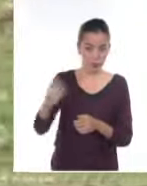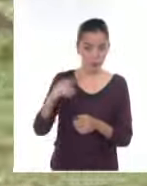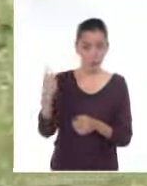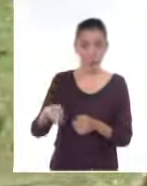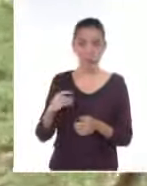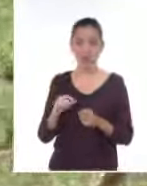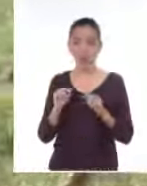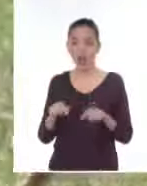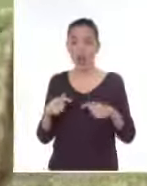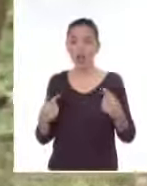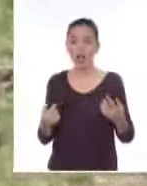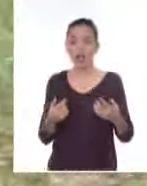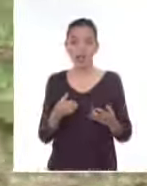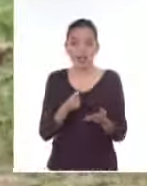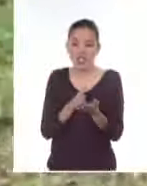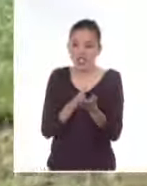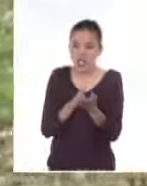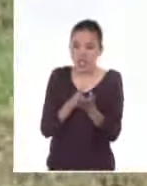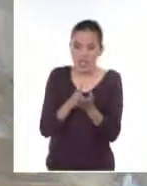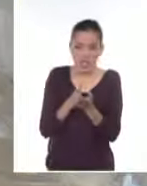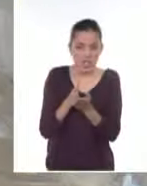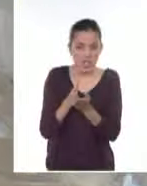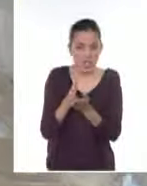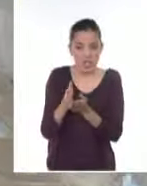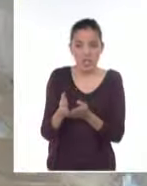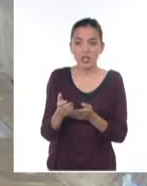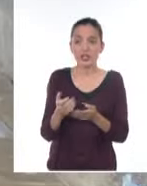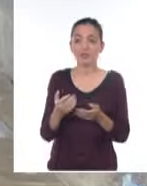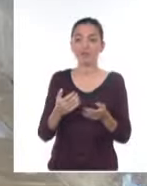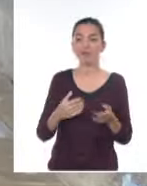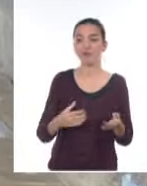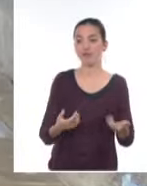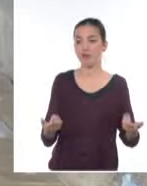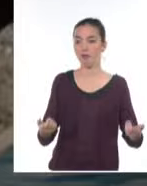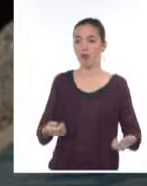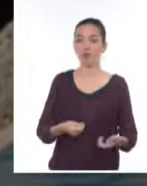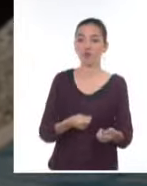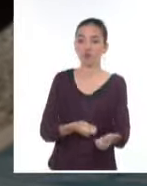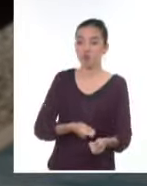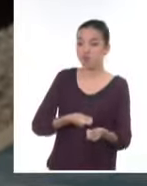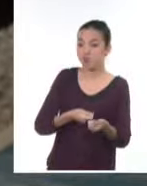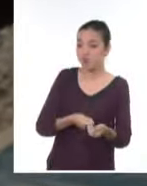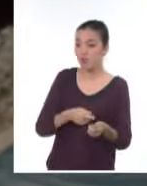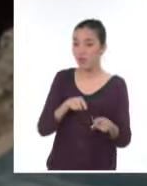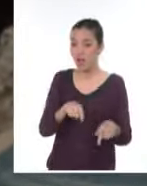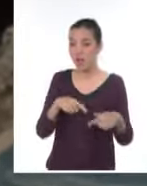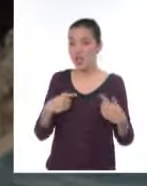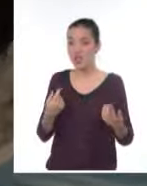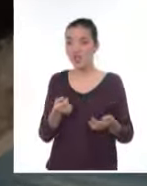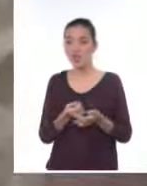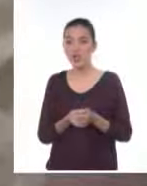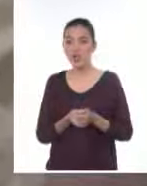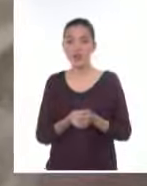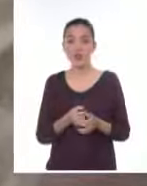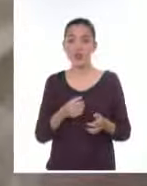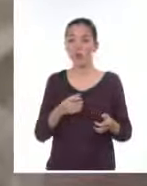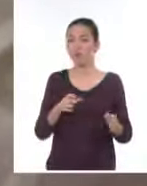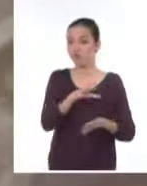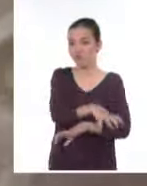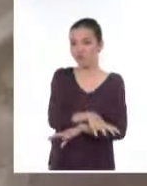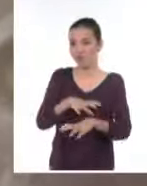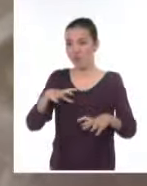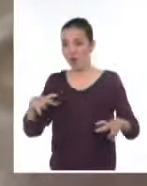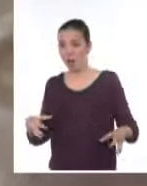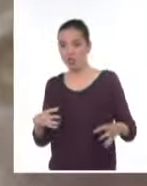hasta que tras la segunda ley de reforma agraria en 1963 se le encargara al padre de esta humilde familia.